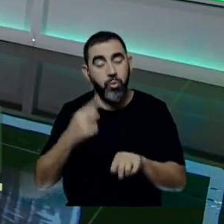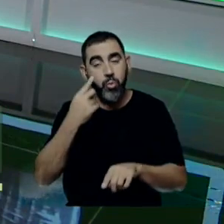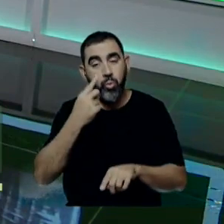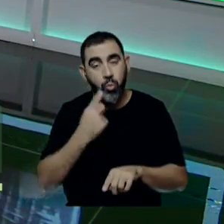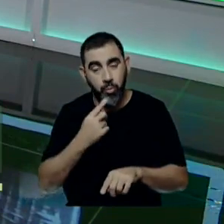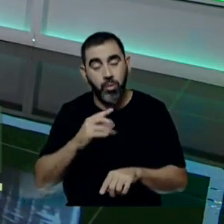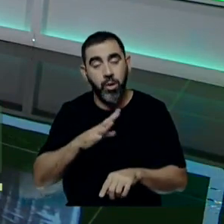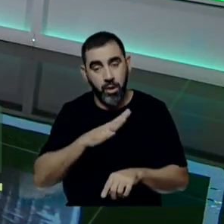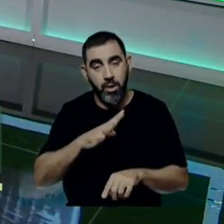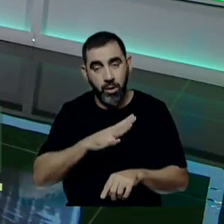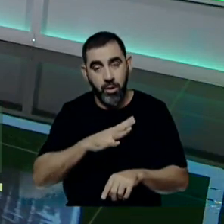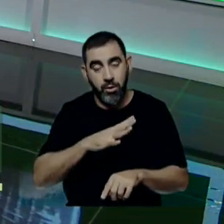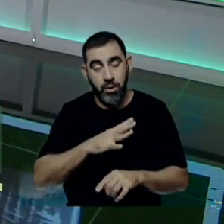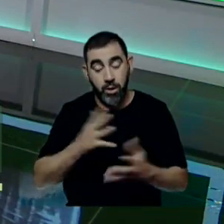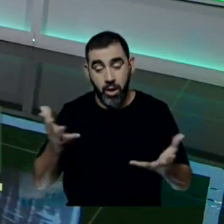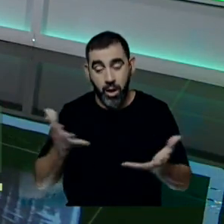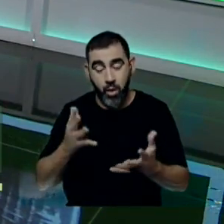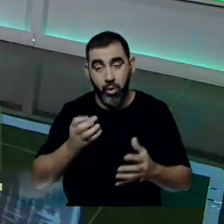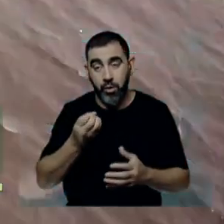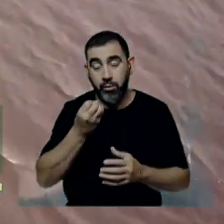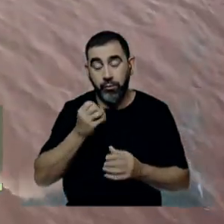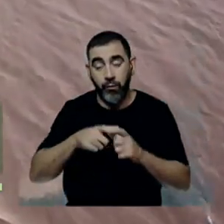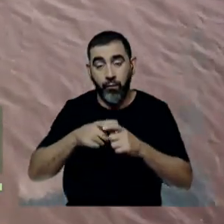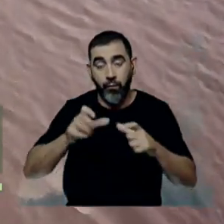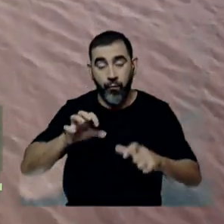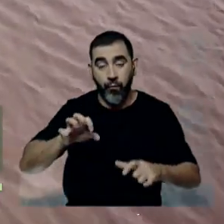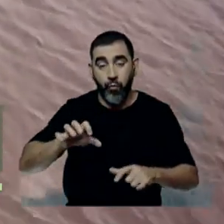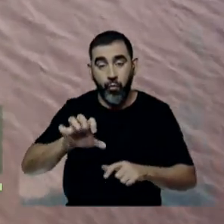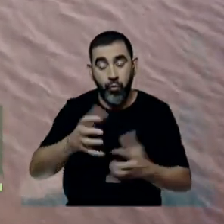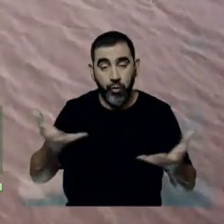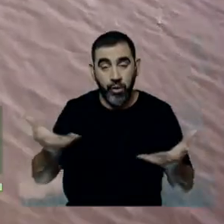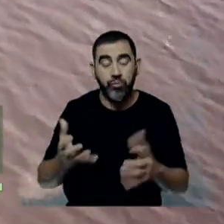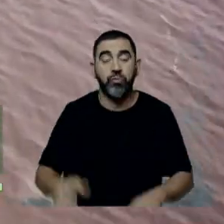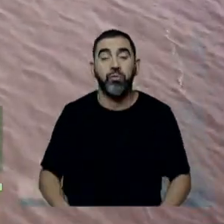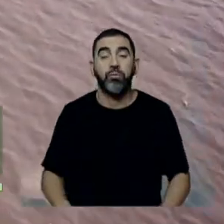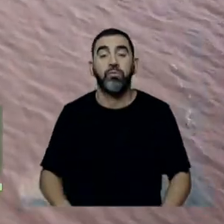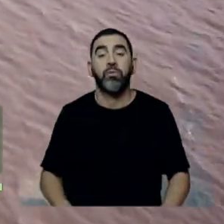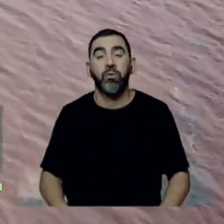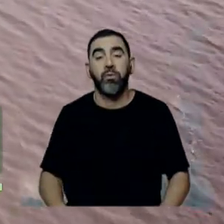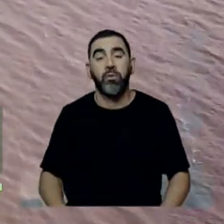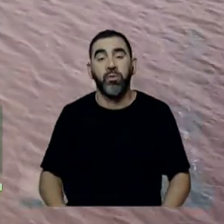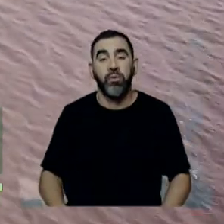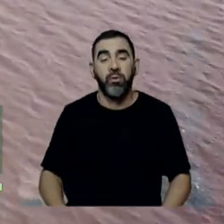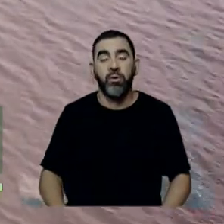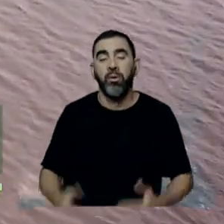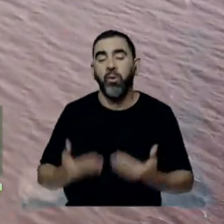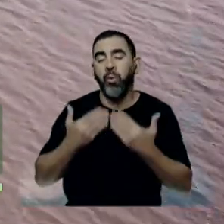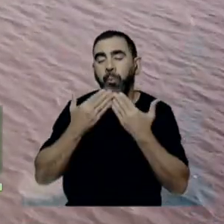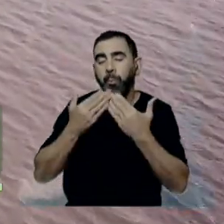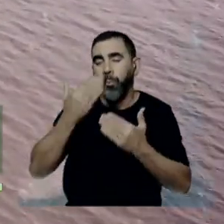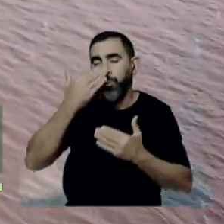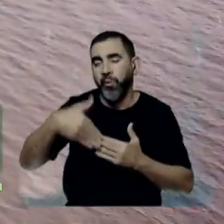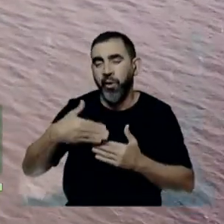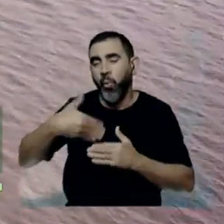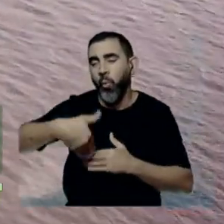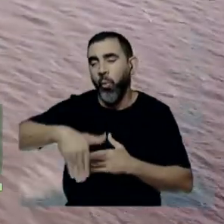de lo que está pasando con esta floración que estamos viviendo en estos días. Bien, te despido con una pregunta breve, Marcel. ¿Cuándo van